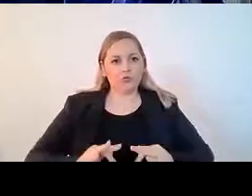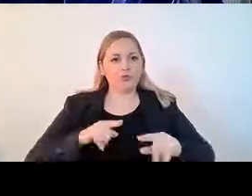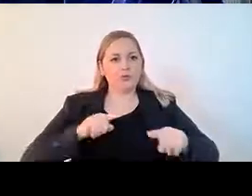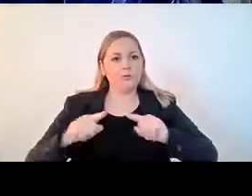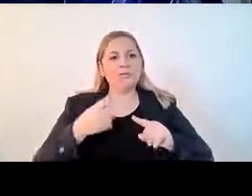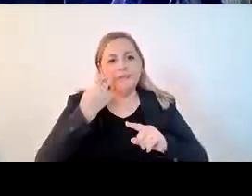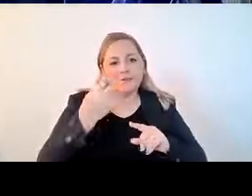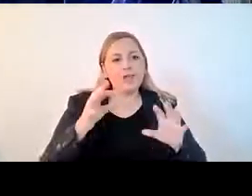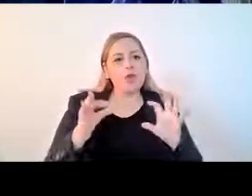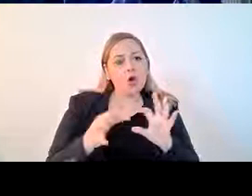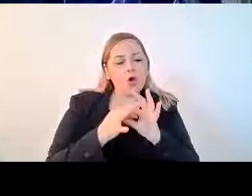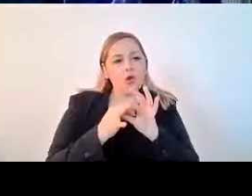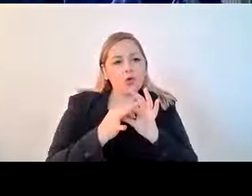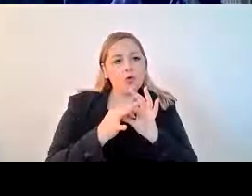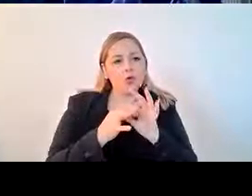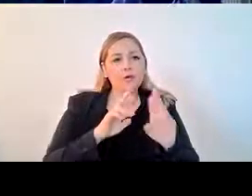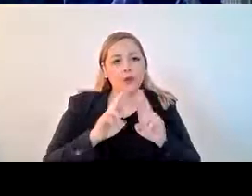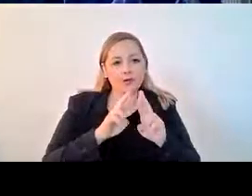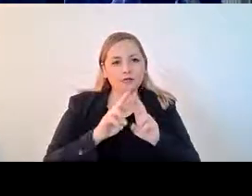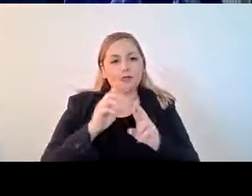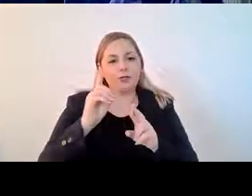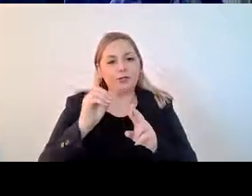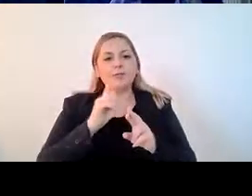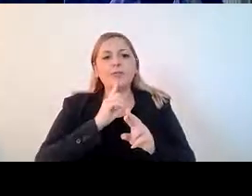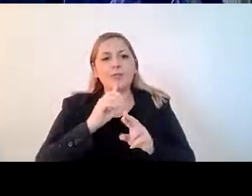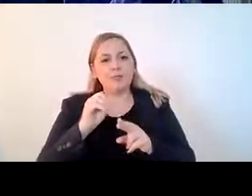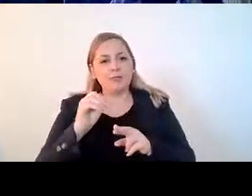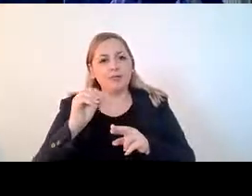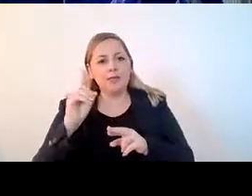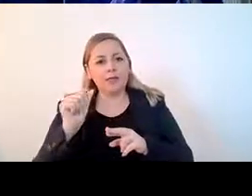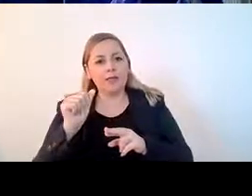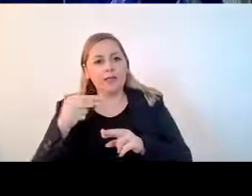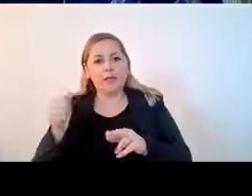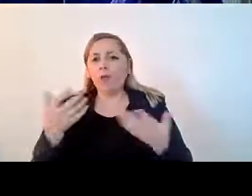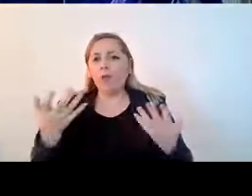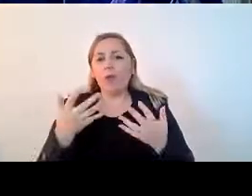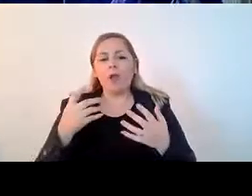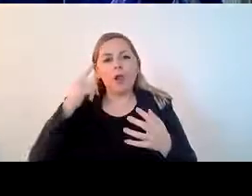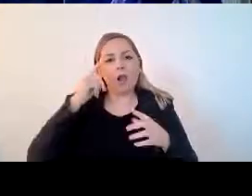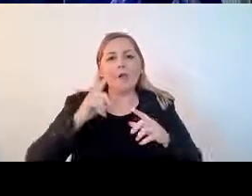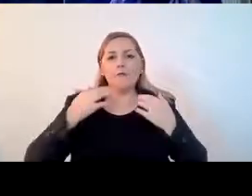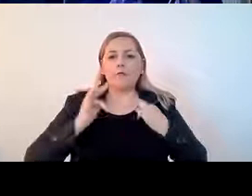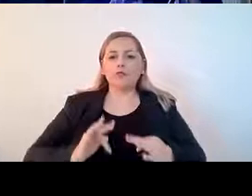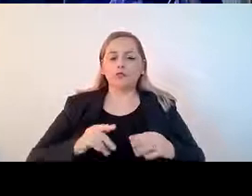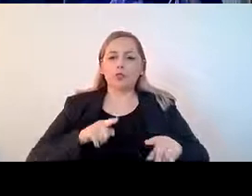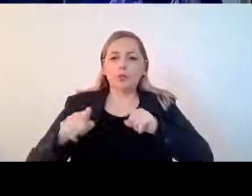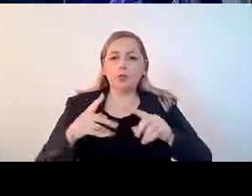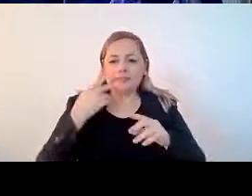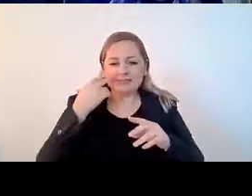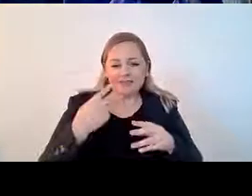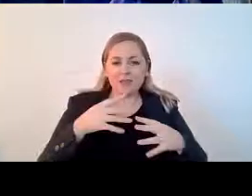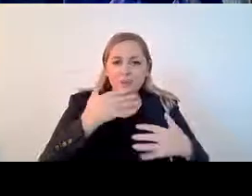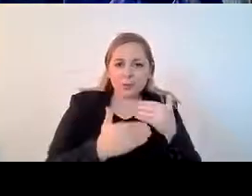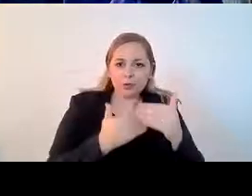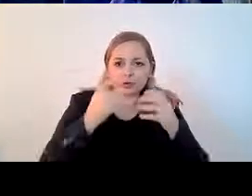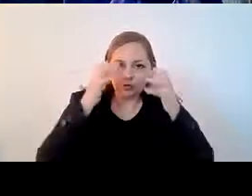el trastorno y estas funciones ejecutivas, que serían los procesos mentales que son necesarios para controlar